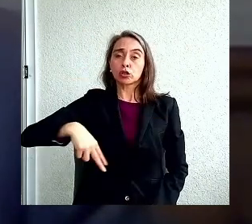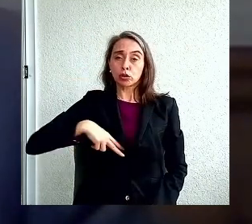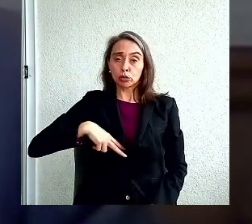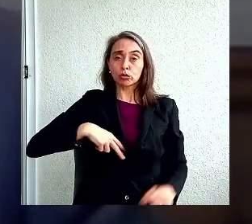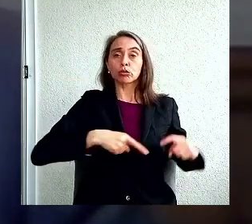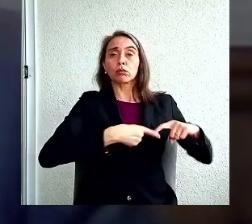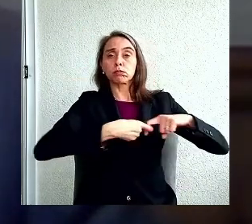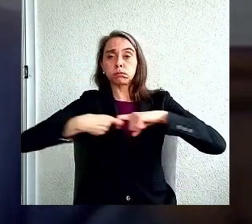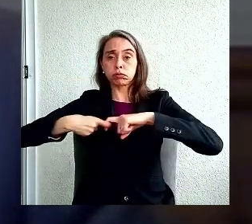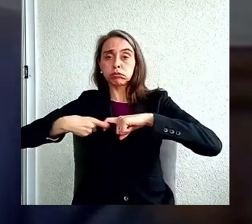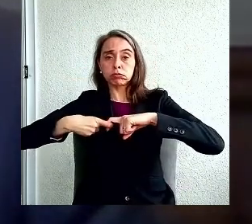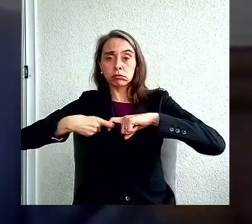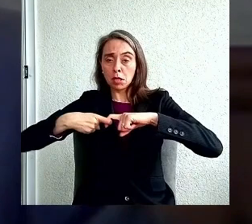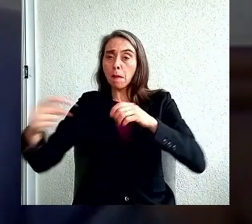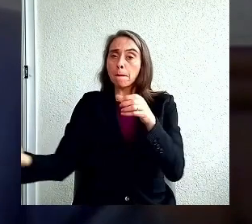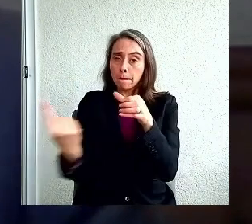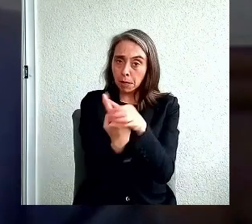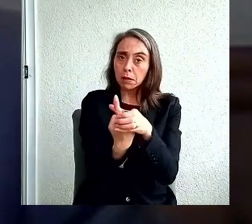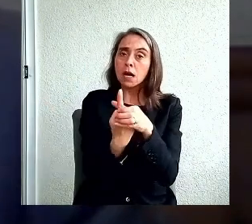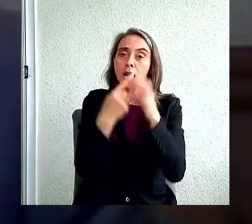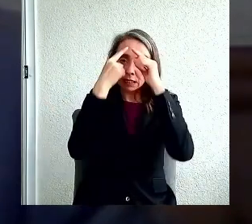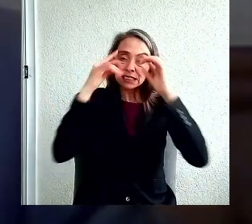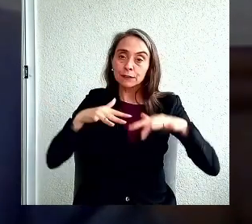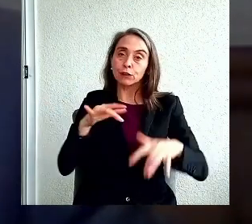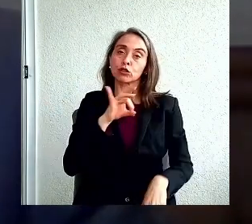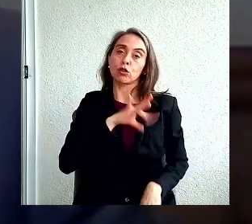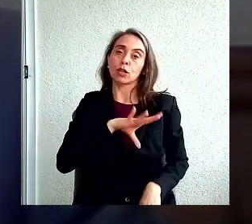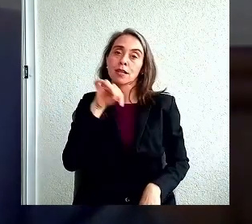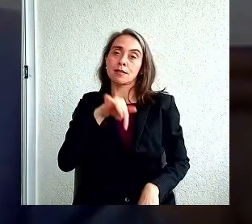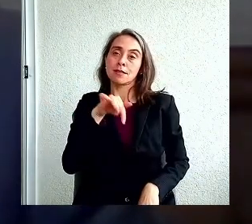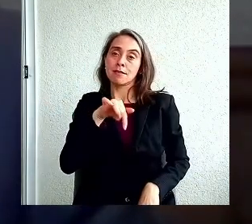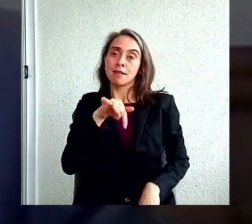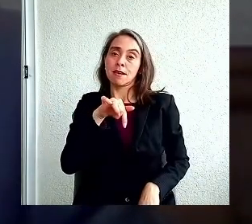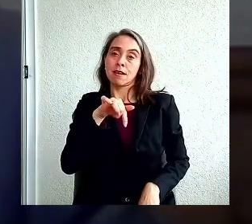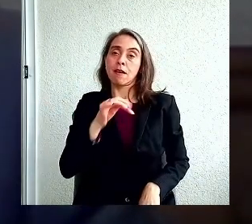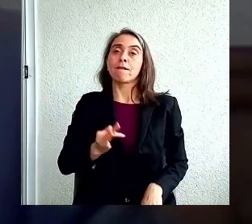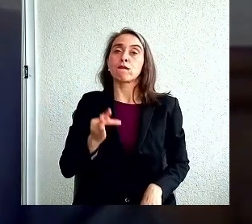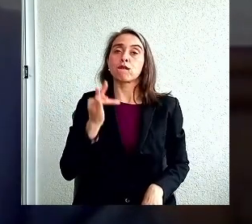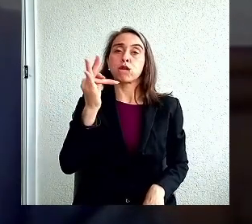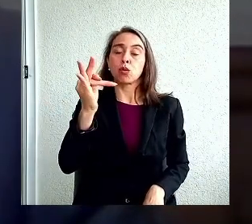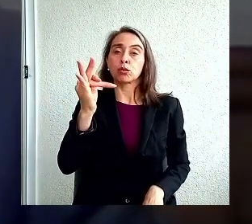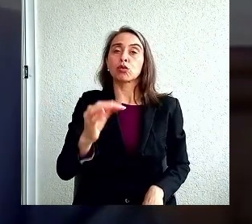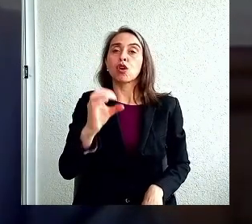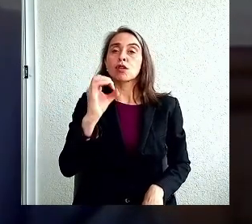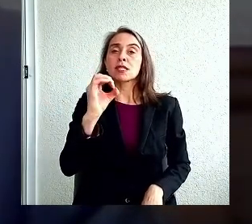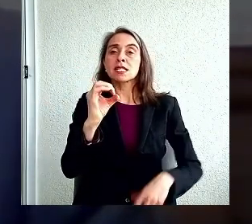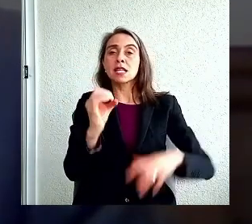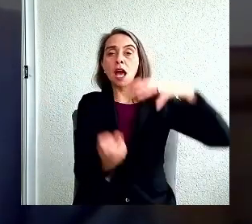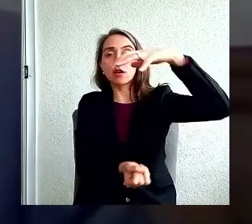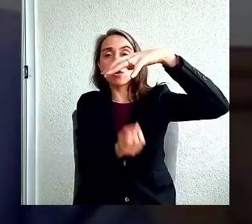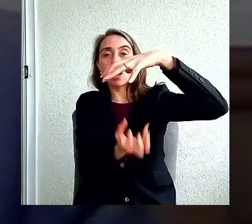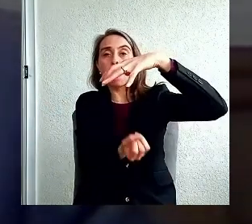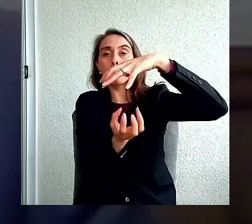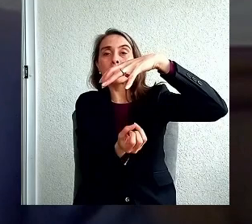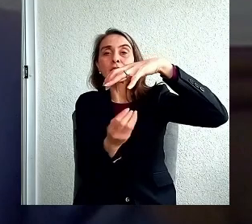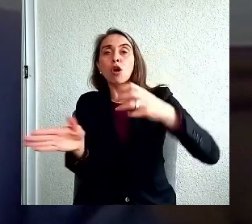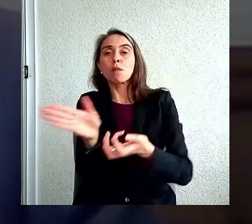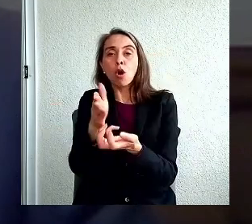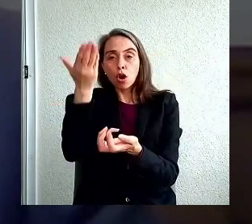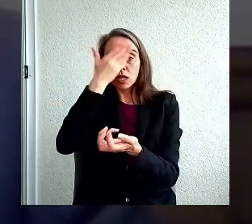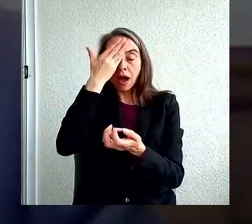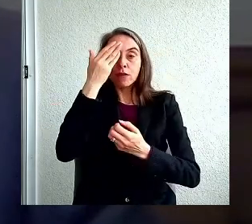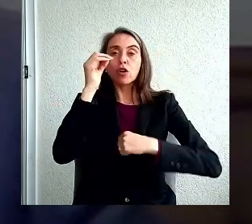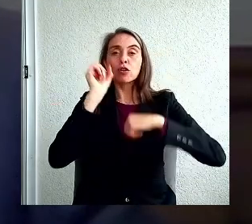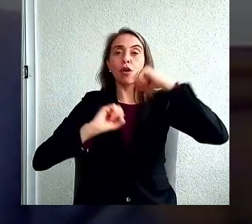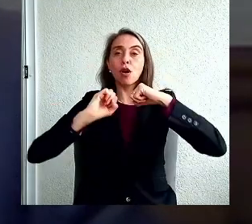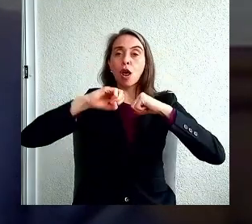país alcance la neutralidad en carbono, con una matriz energética limpia y eficiente y